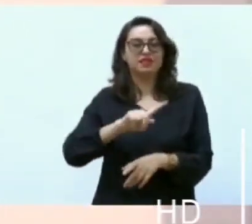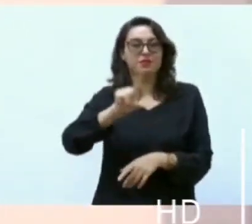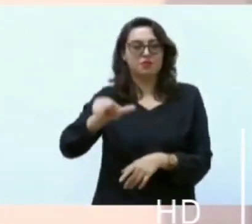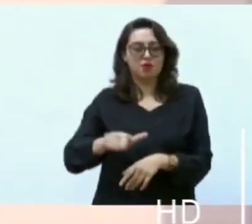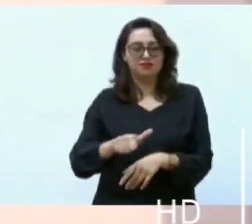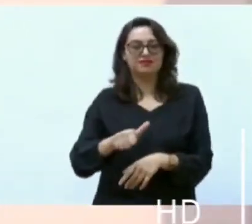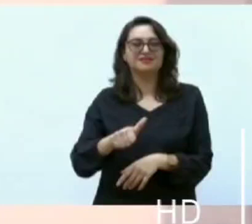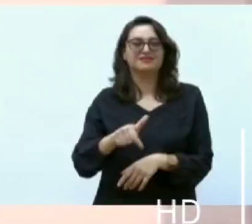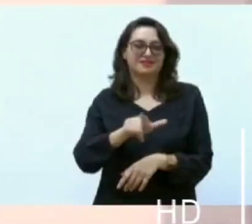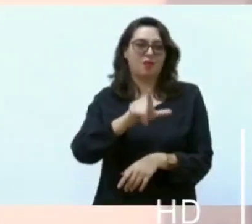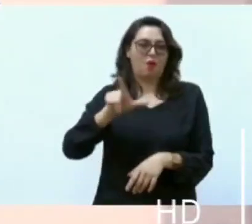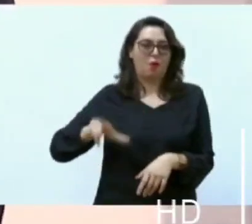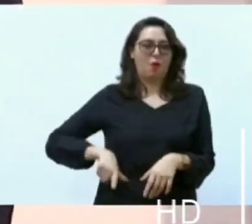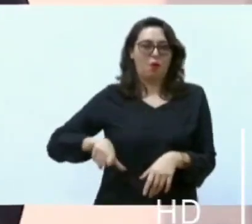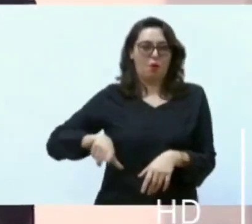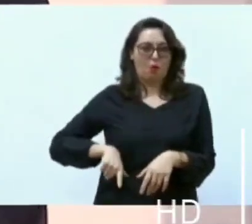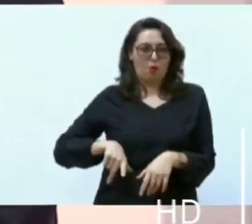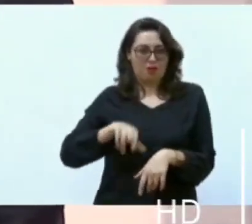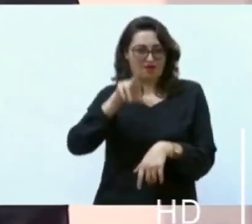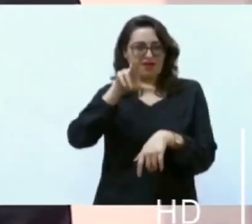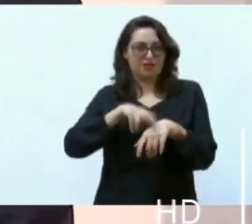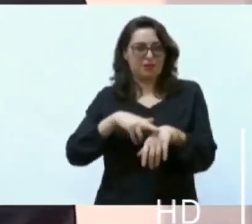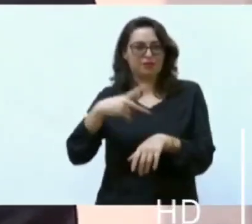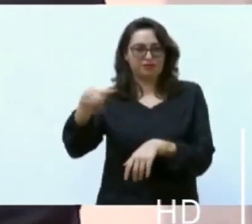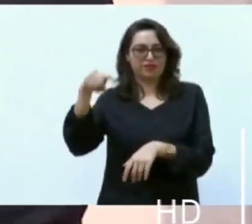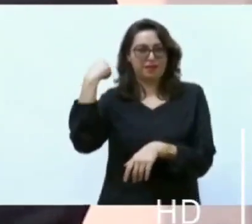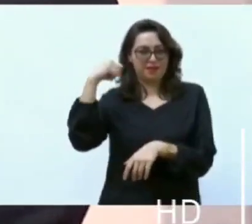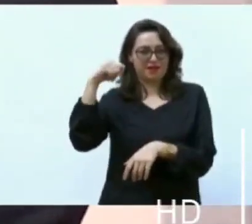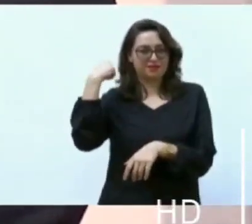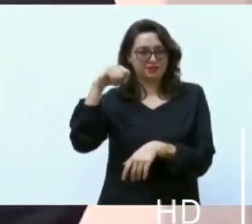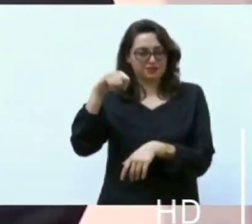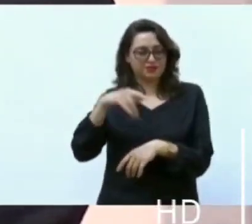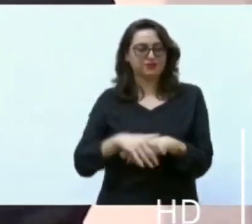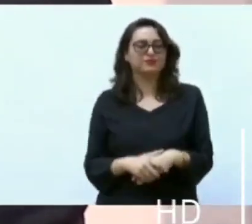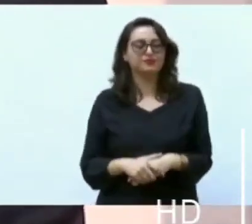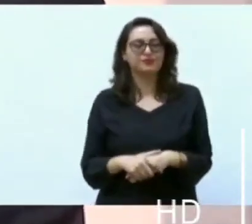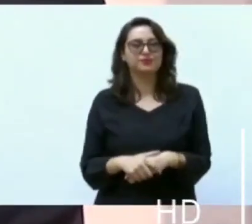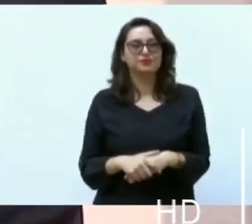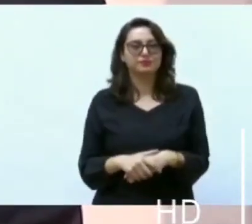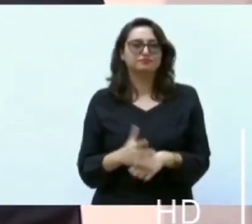Tabasco, maderista. Pero en política